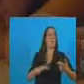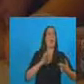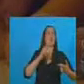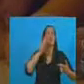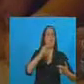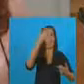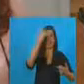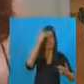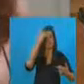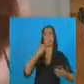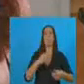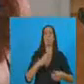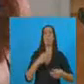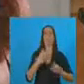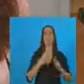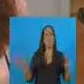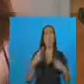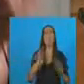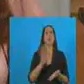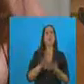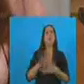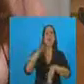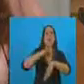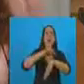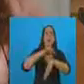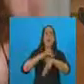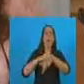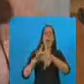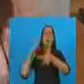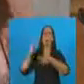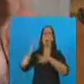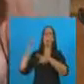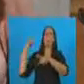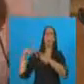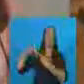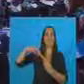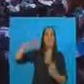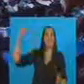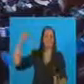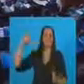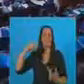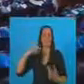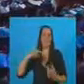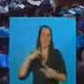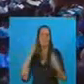incorporó tres anomalías congénitas. Ahí me gritaron las cardiopatías. Bueno, ahora yo te grito a quien me gritó.